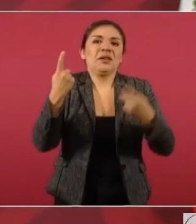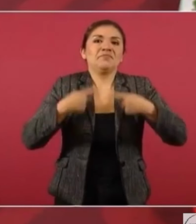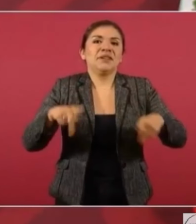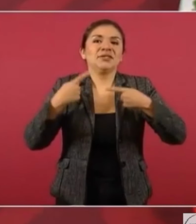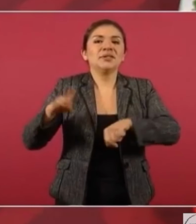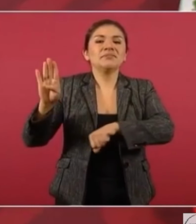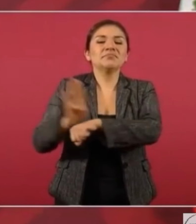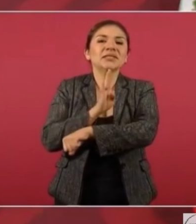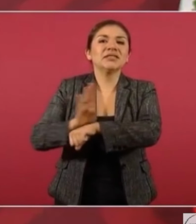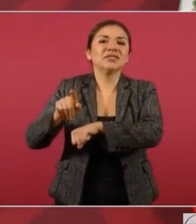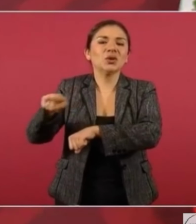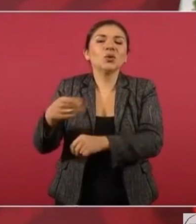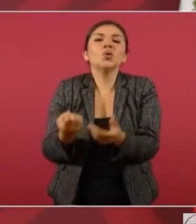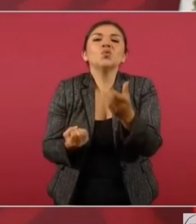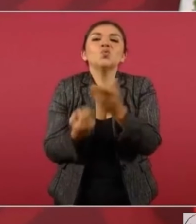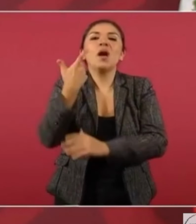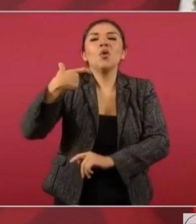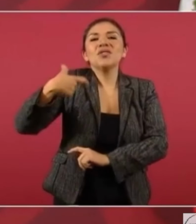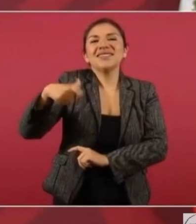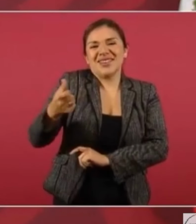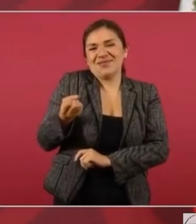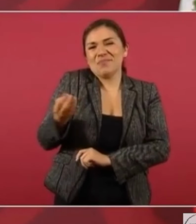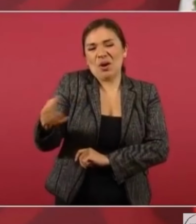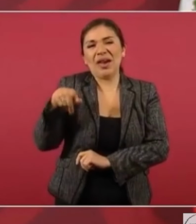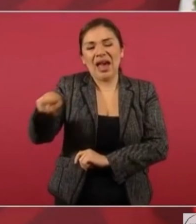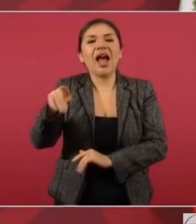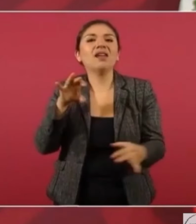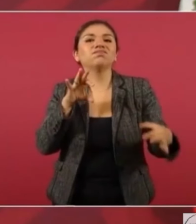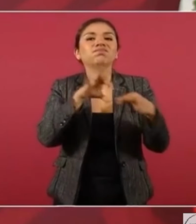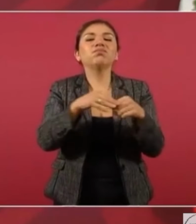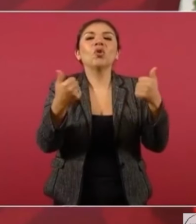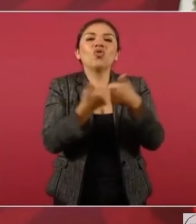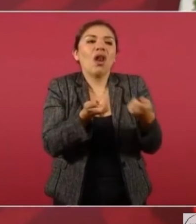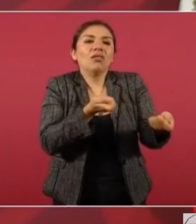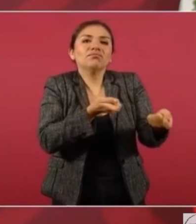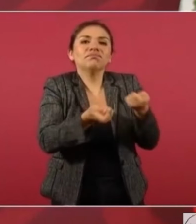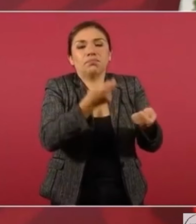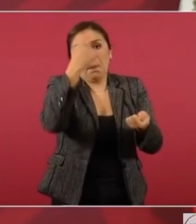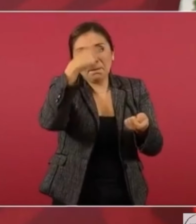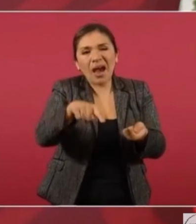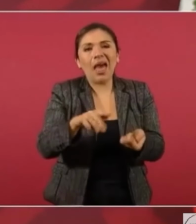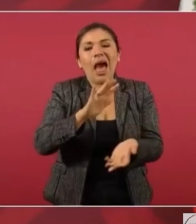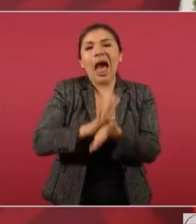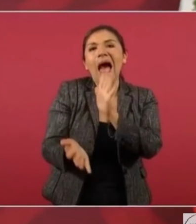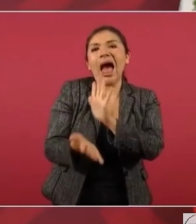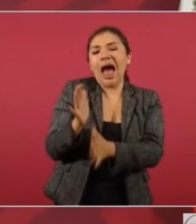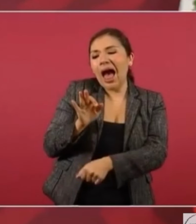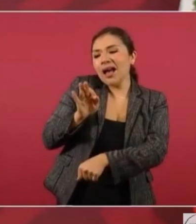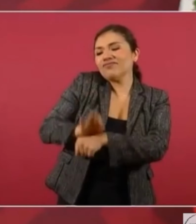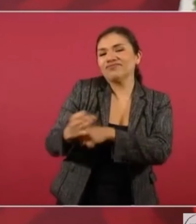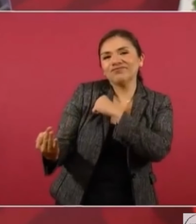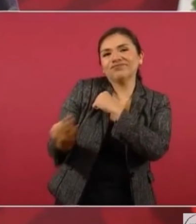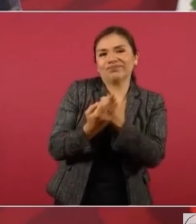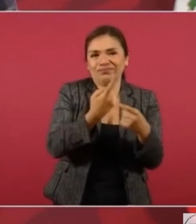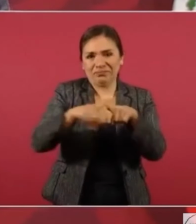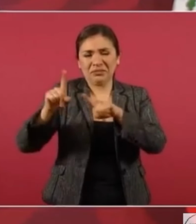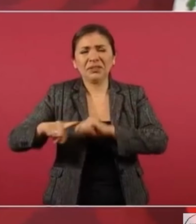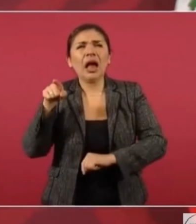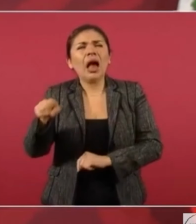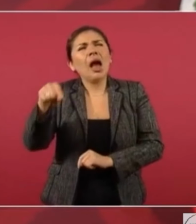nuevos ricos vinculados al poder, traficantes de influencia, que dijo: yo que soñé